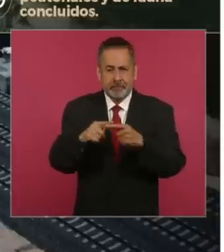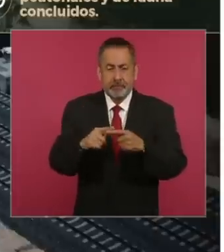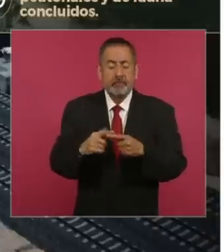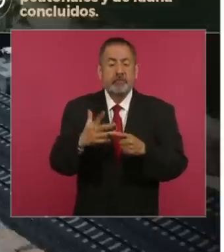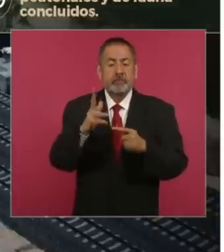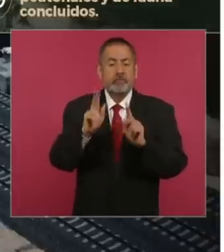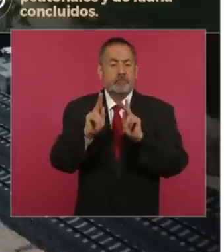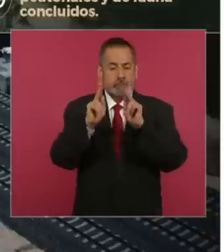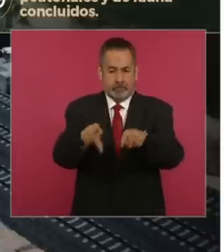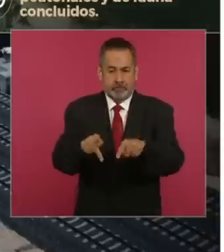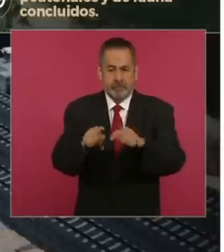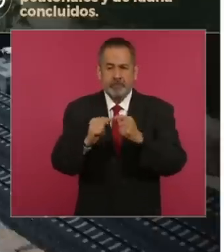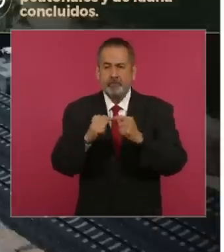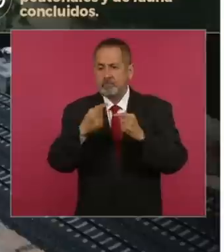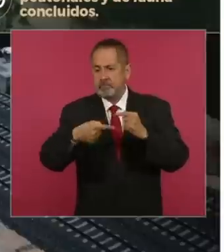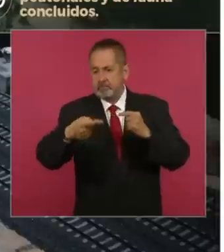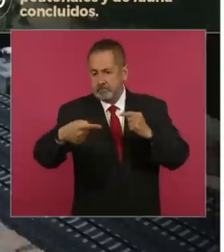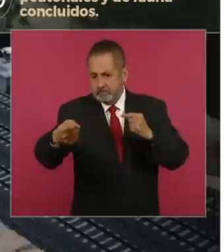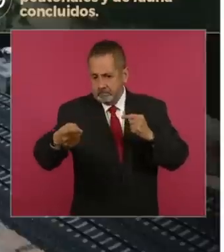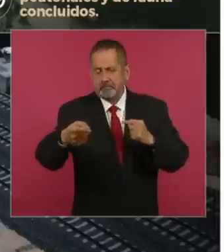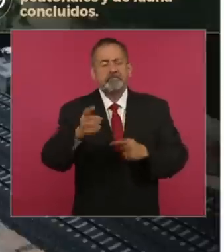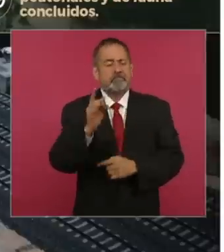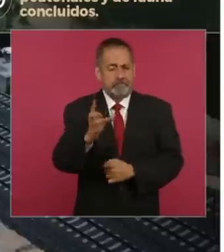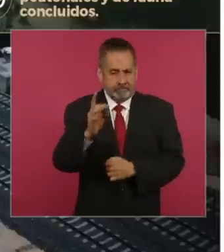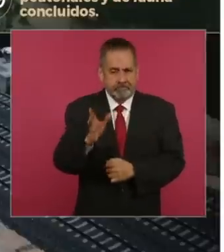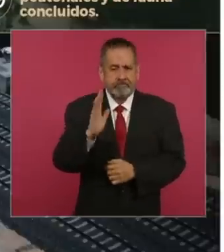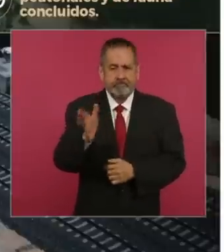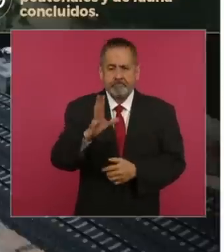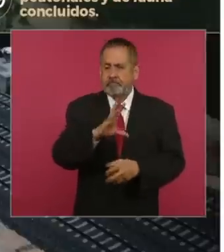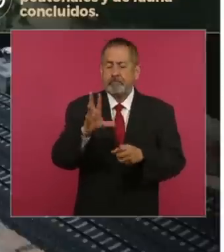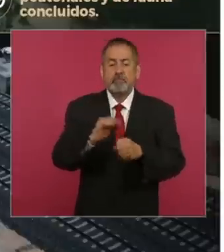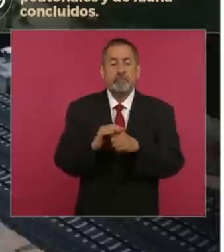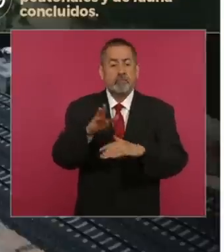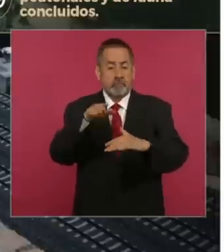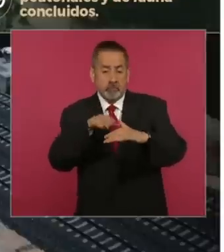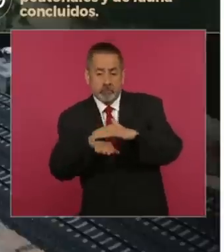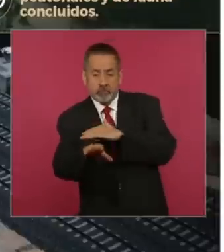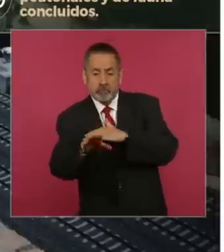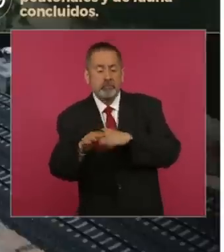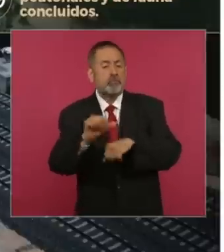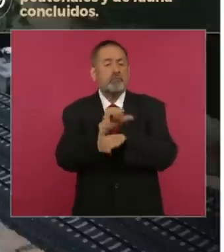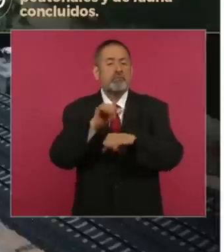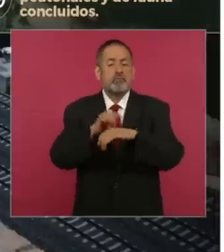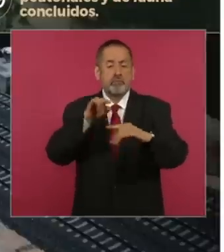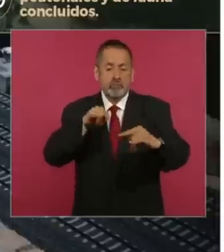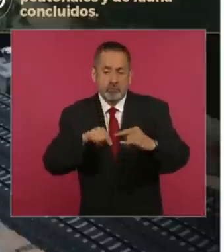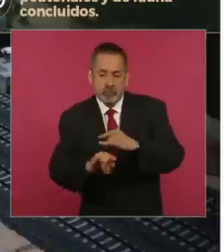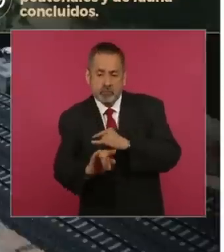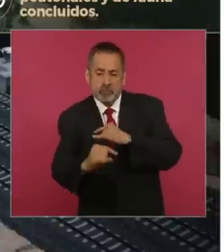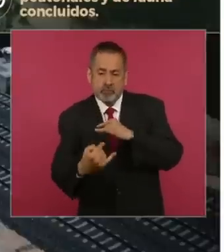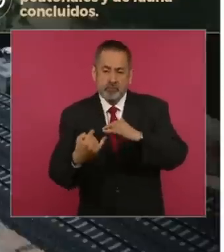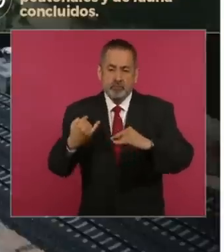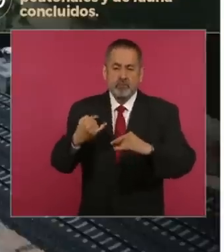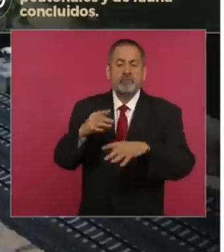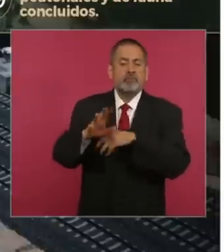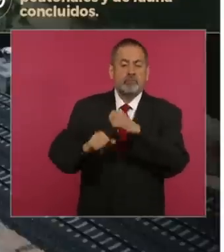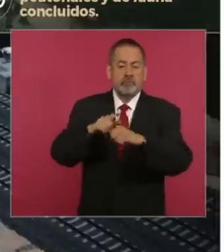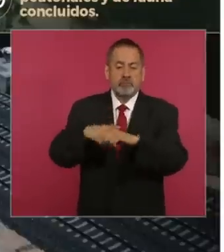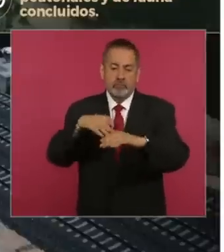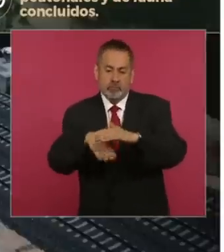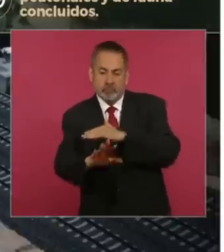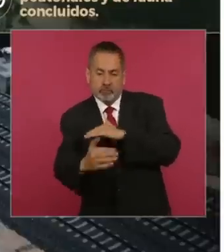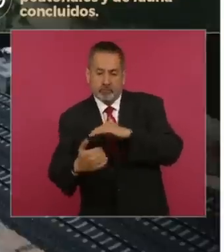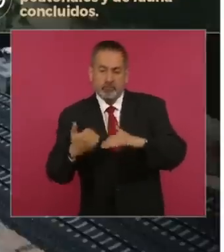viaductos que ya fueron concluidos y 49 pasos vehiculares, peatonales y de fauna que también han sido